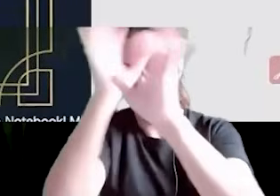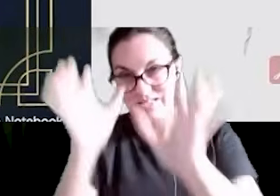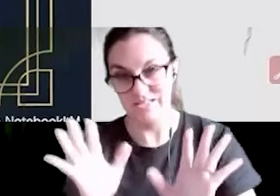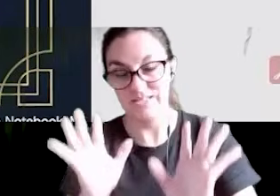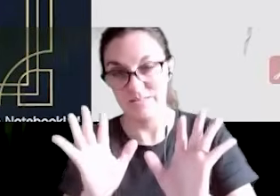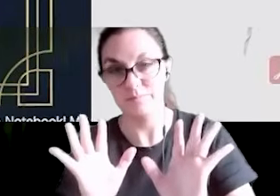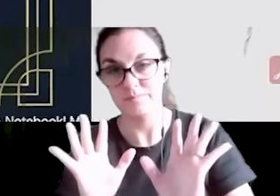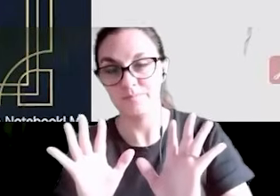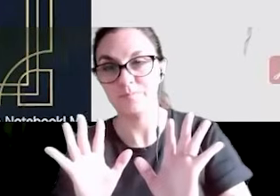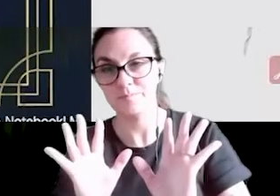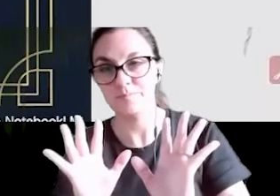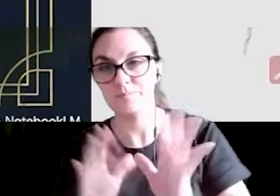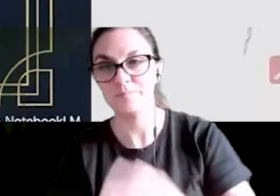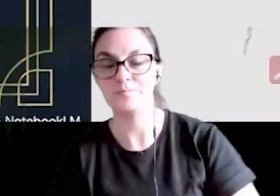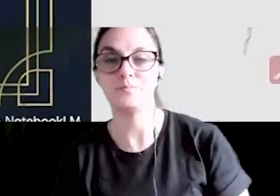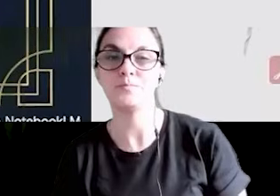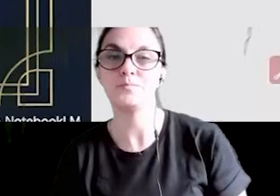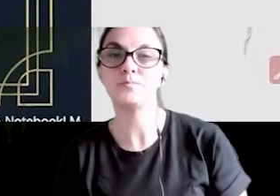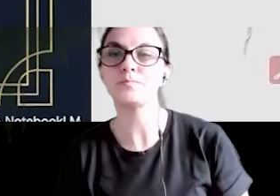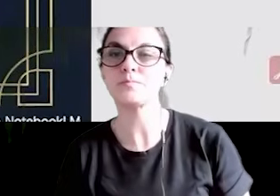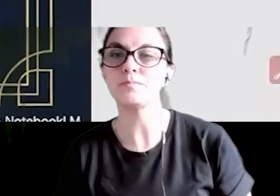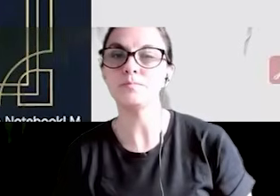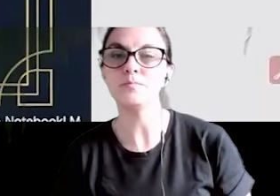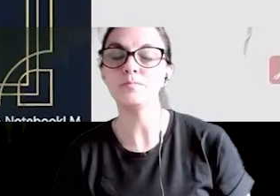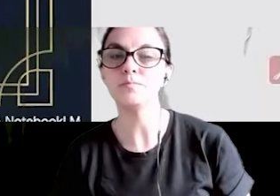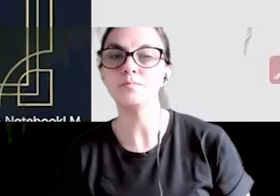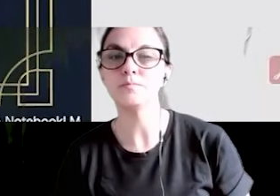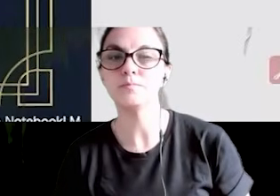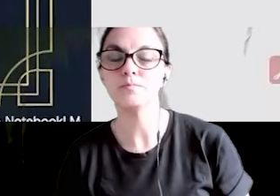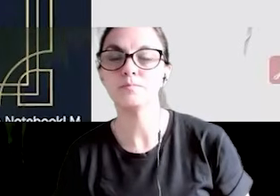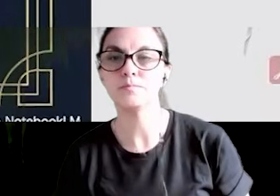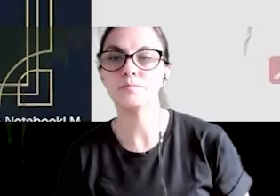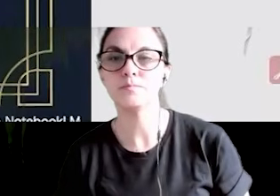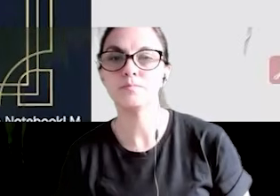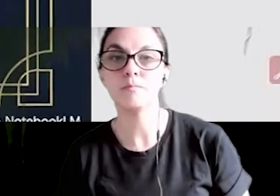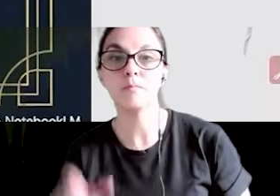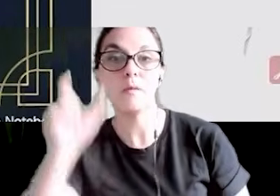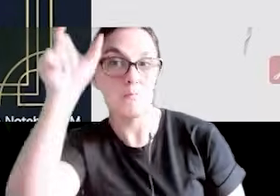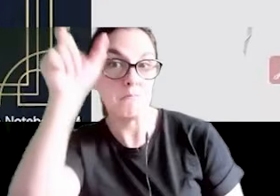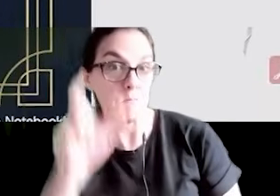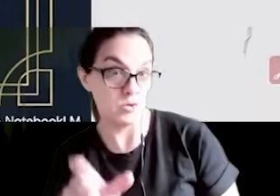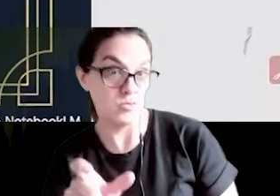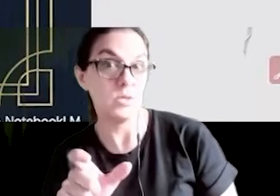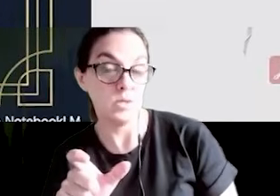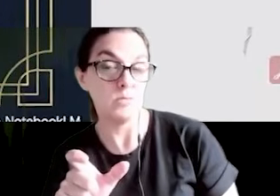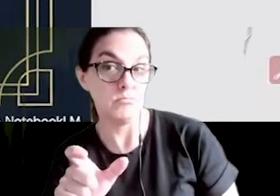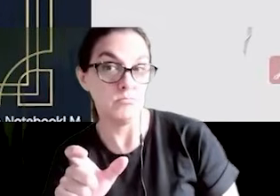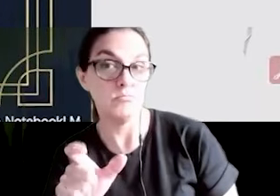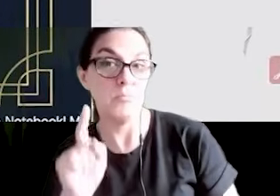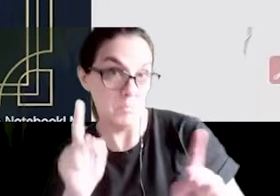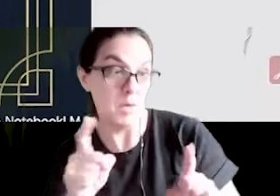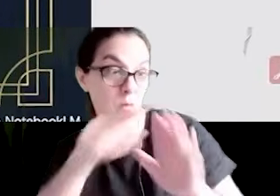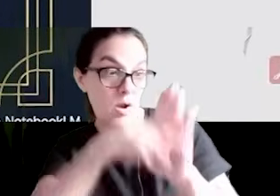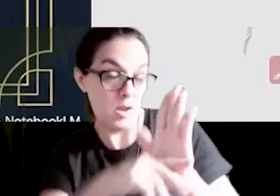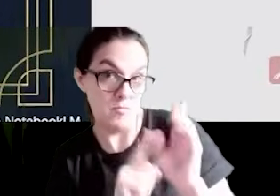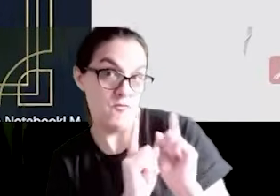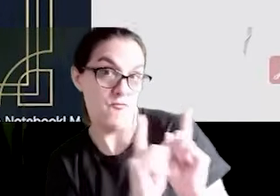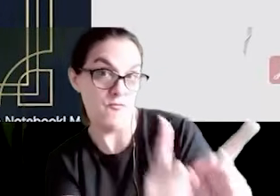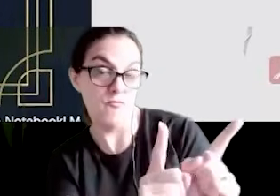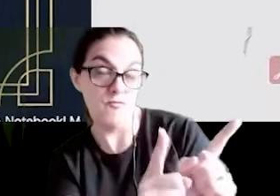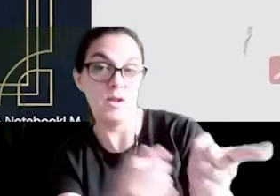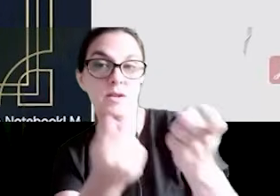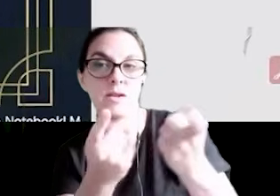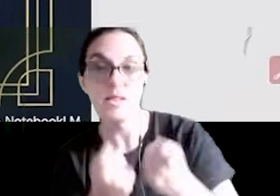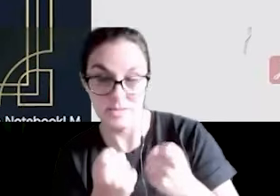o agregar o a enunciar es que el contribuyente, para poder permanecer en este régimen, tiene que tener las presentaciones